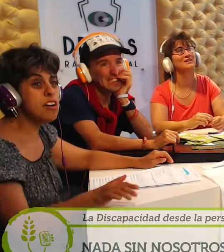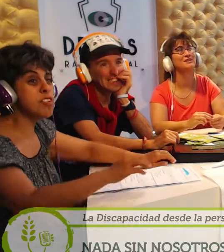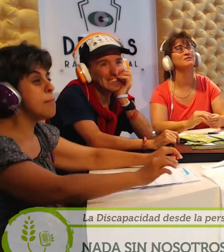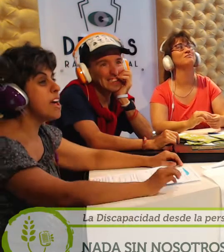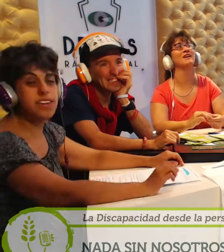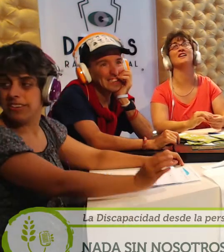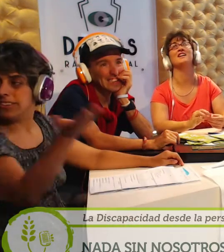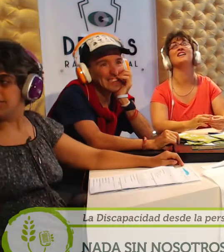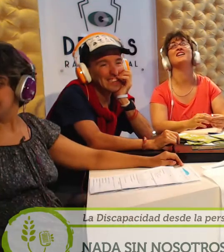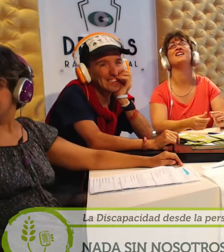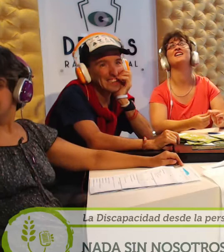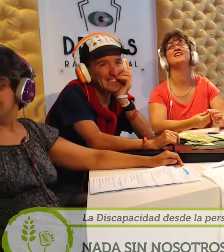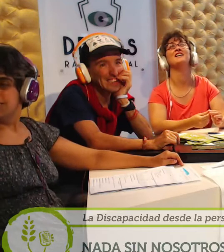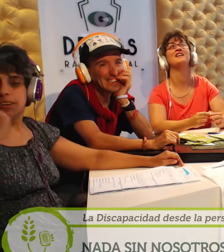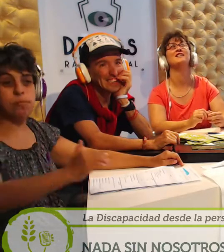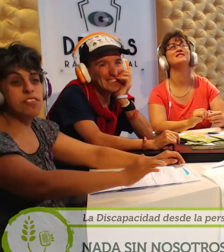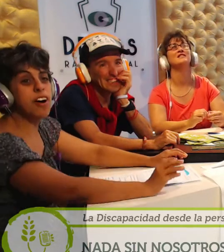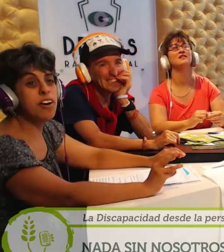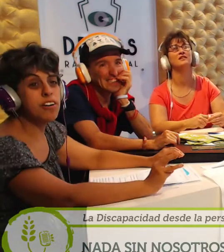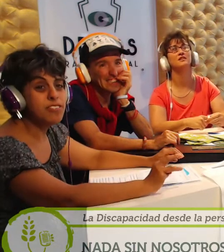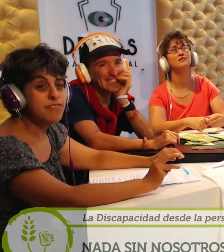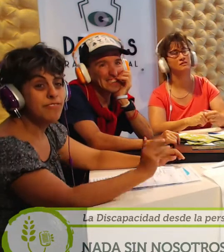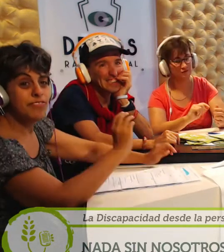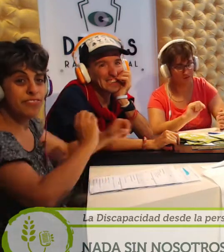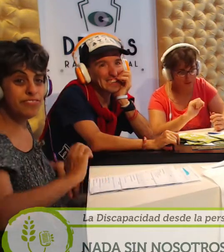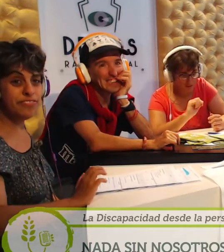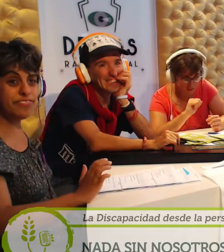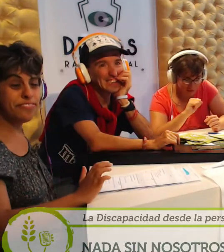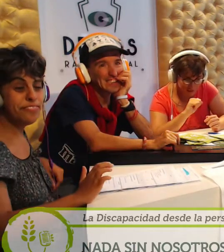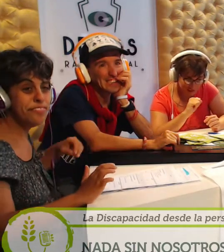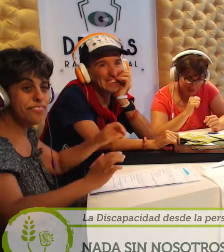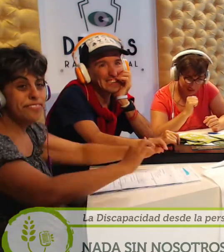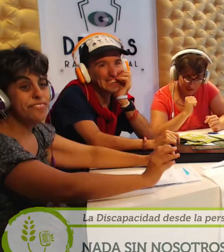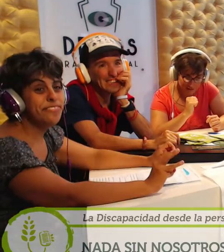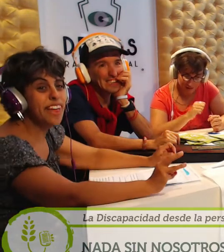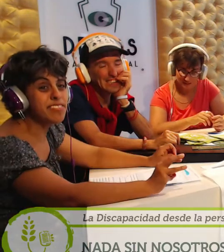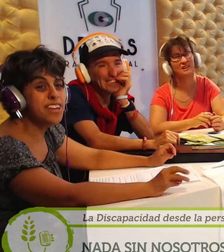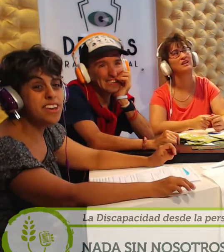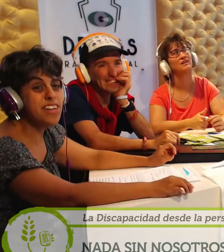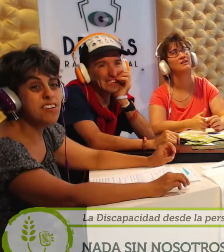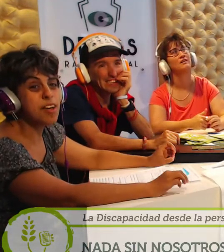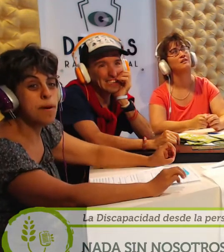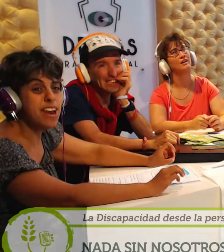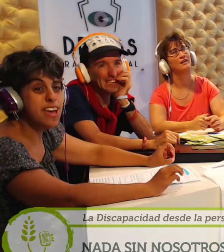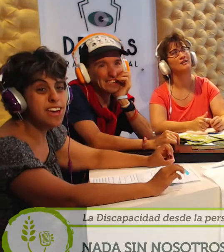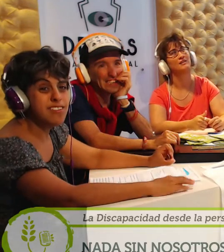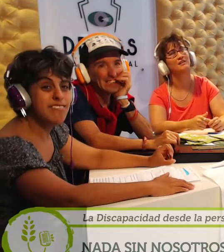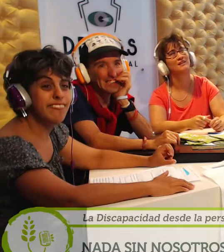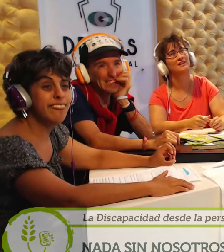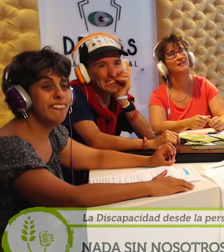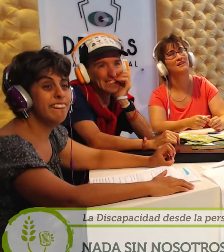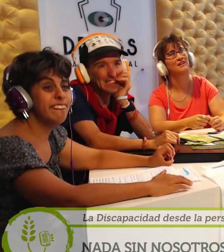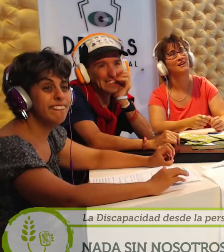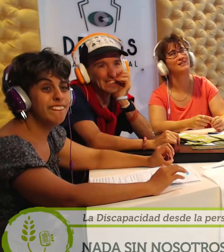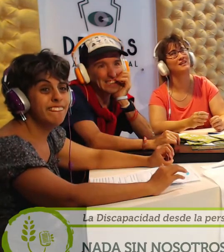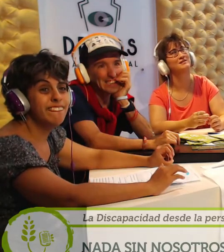Diego Zambelli. Vení. Esta Nini es la que está. Por favor. Esta Nini es la que está. ¿Estás en línea, Diego Zambelli? Esta